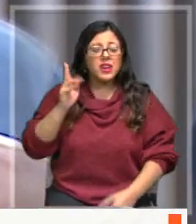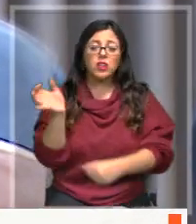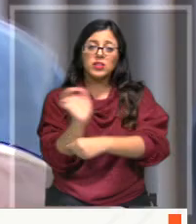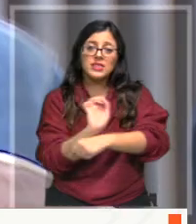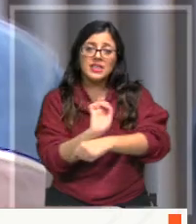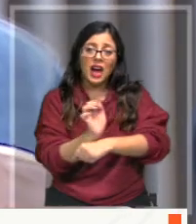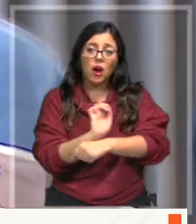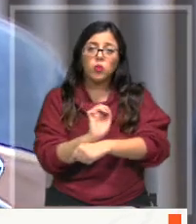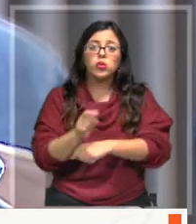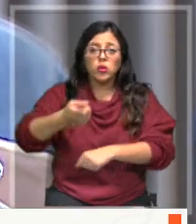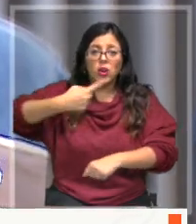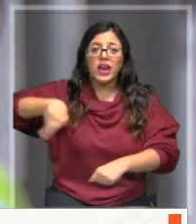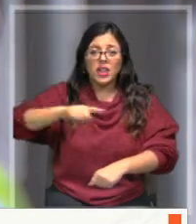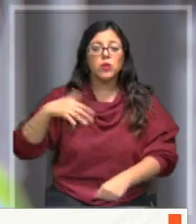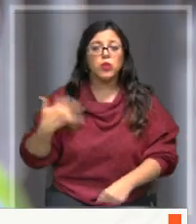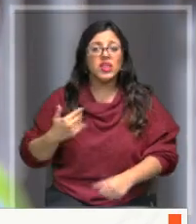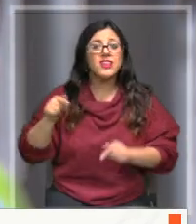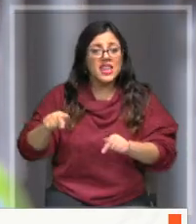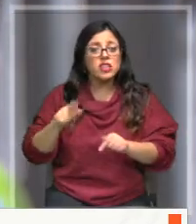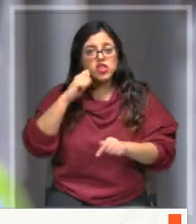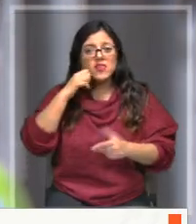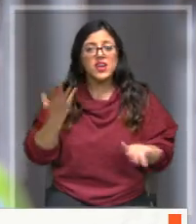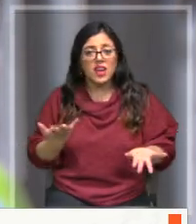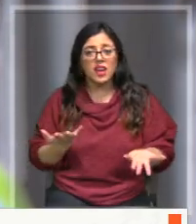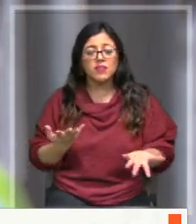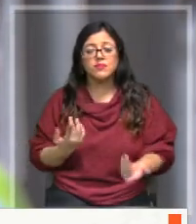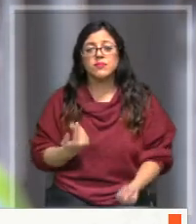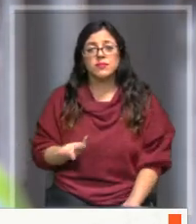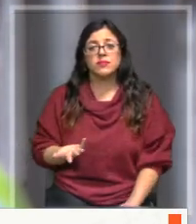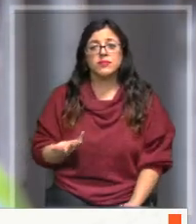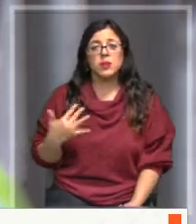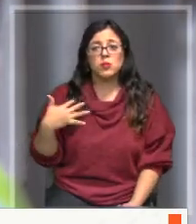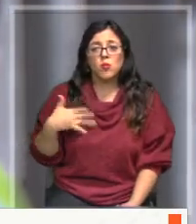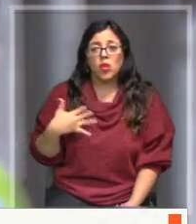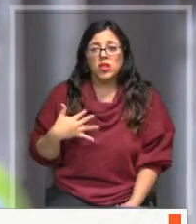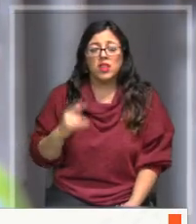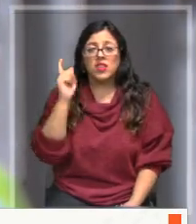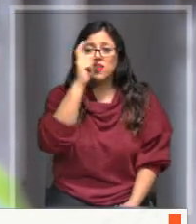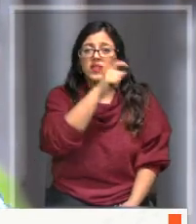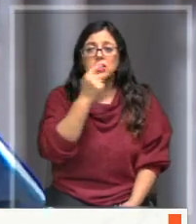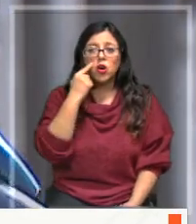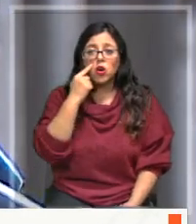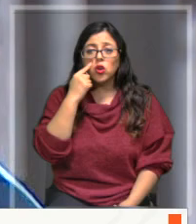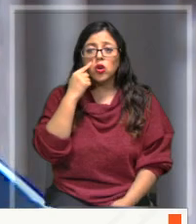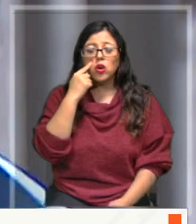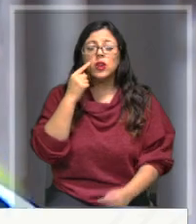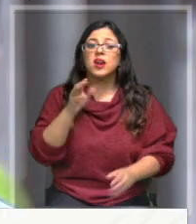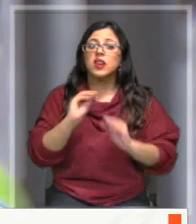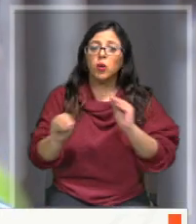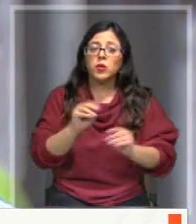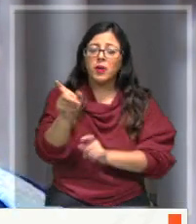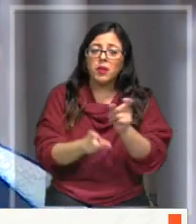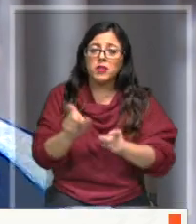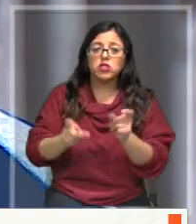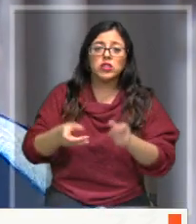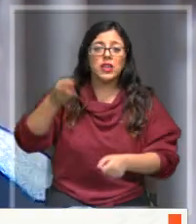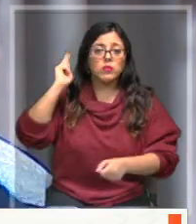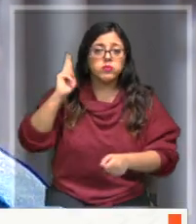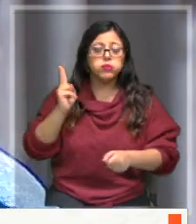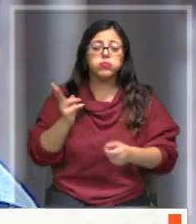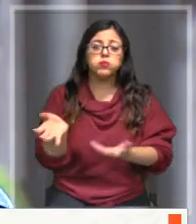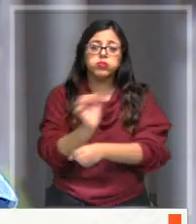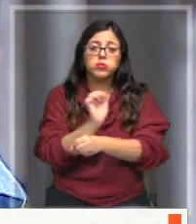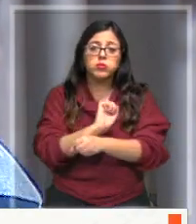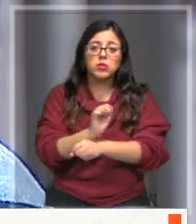vehículos que son potenciales armas algunas recomendaciones principalmente para los conductores de vehículos motorizados el hecho de respetar siempre